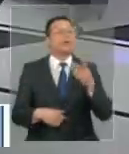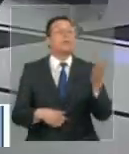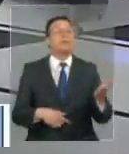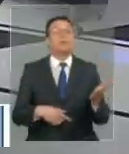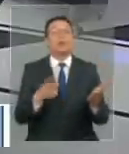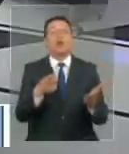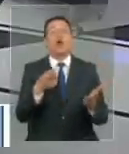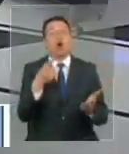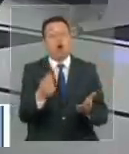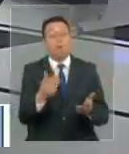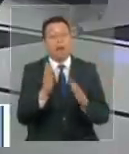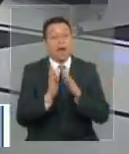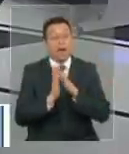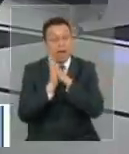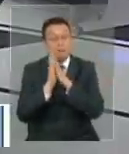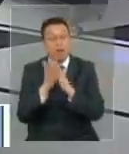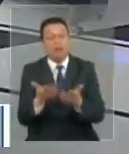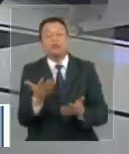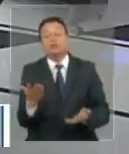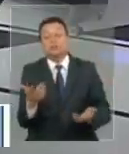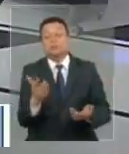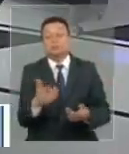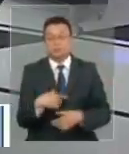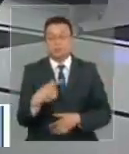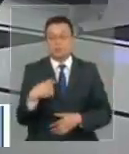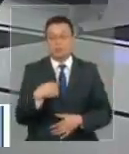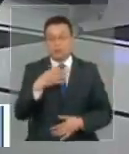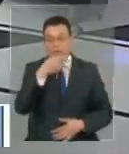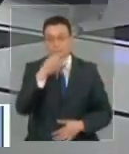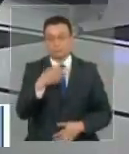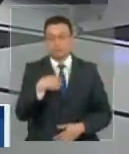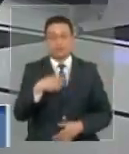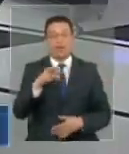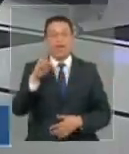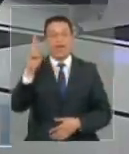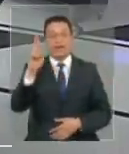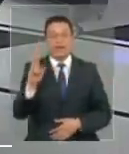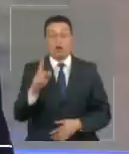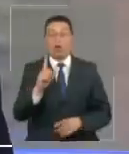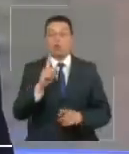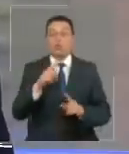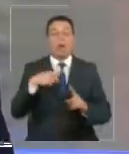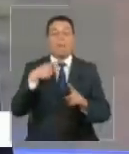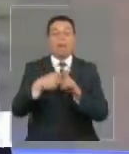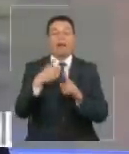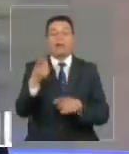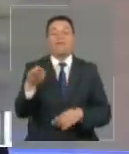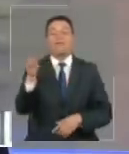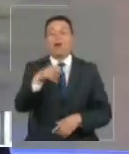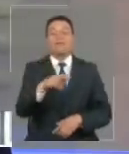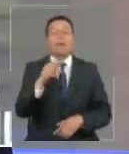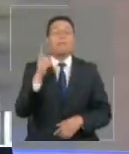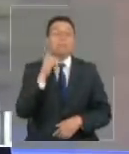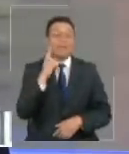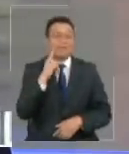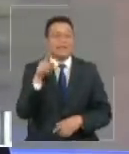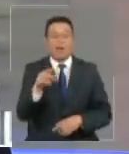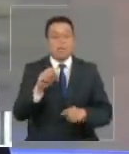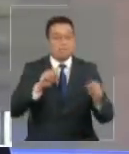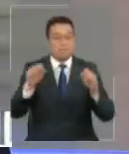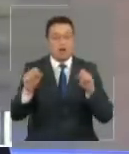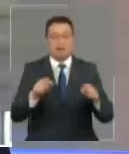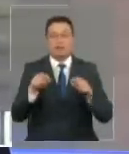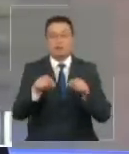Mira, lo primero es plantear que nosotros esperamos que en Recoleta nunca más vuelva la mentira para hacer política. Nosotros hemos